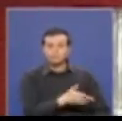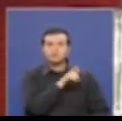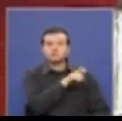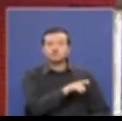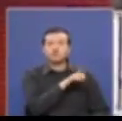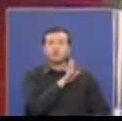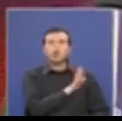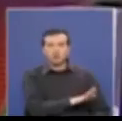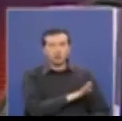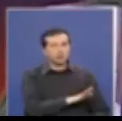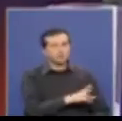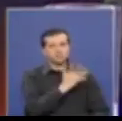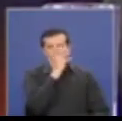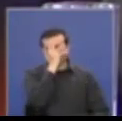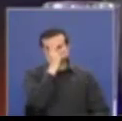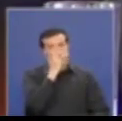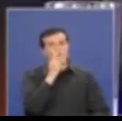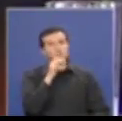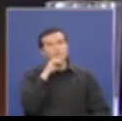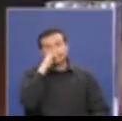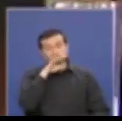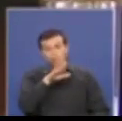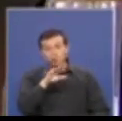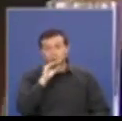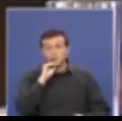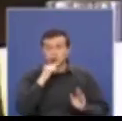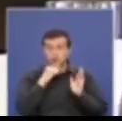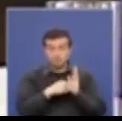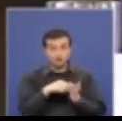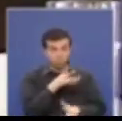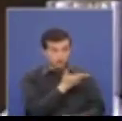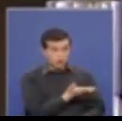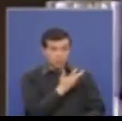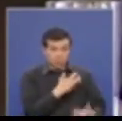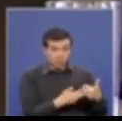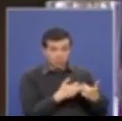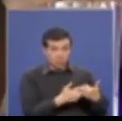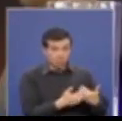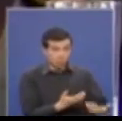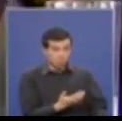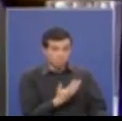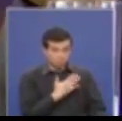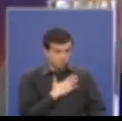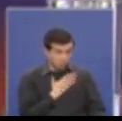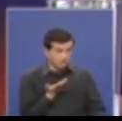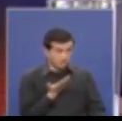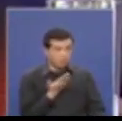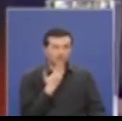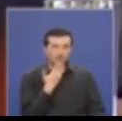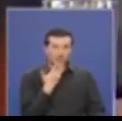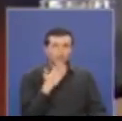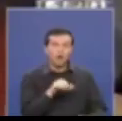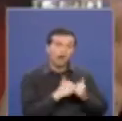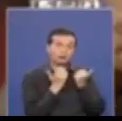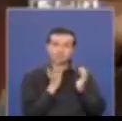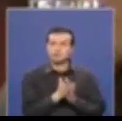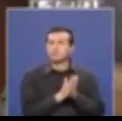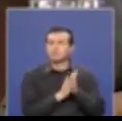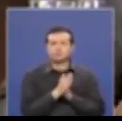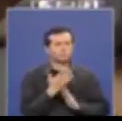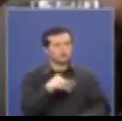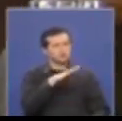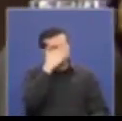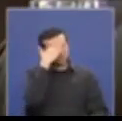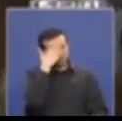aquí. Que les insisto, no quiero dar mal ejemplo a los niños. Pero si tiene algún problema conmigo, que no utilice su condición de asambleísta, sabe